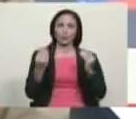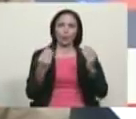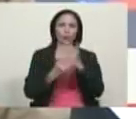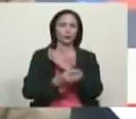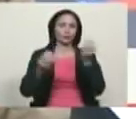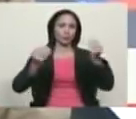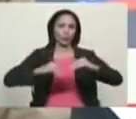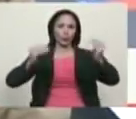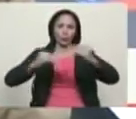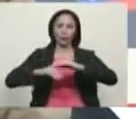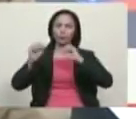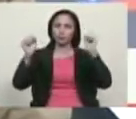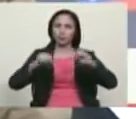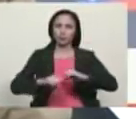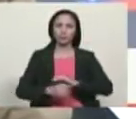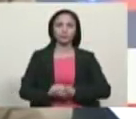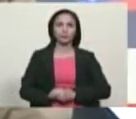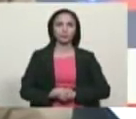falta.